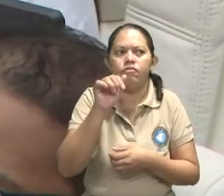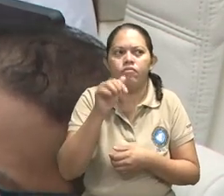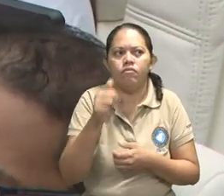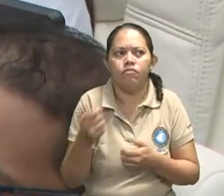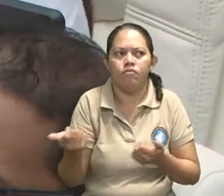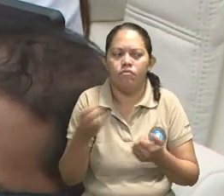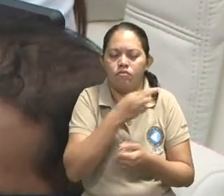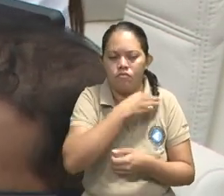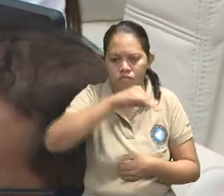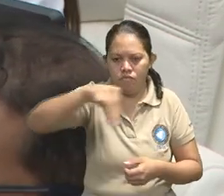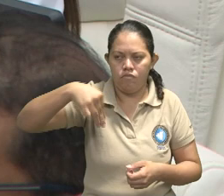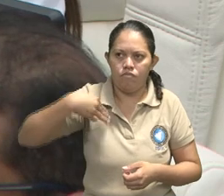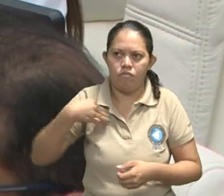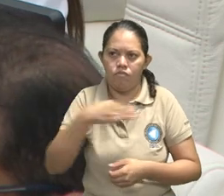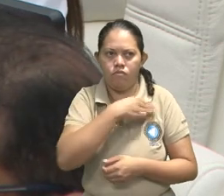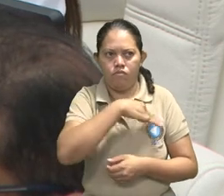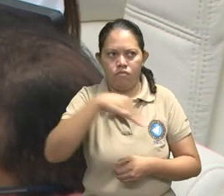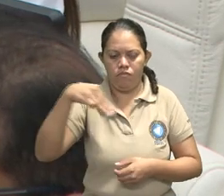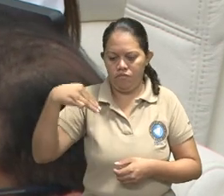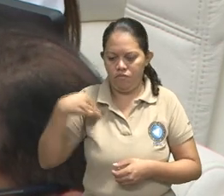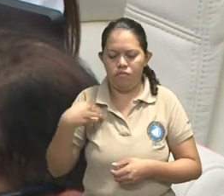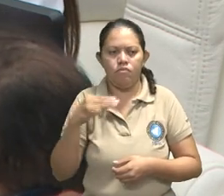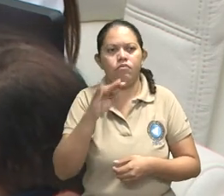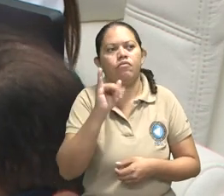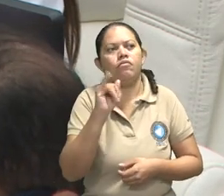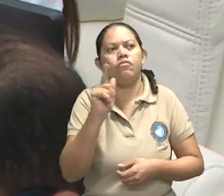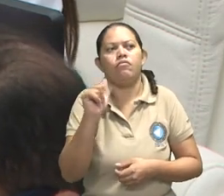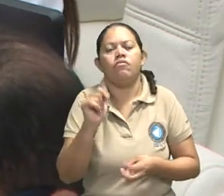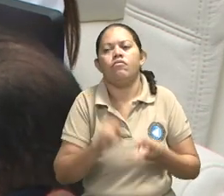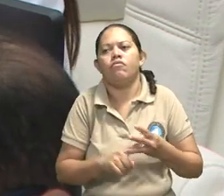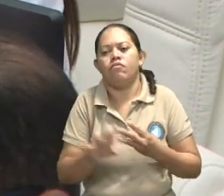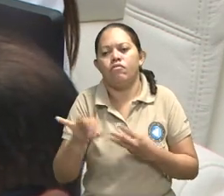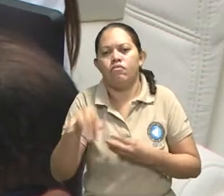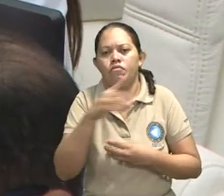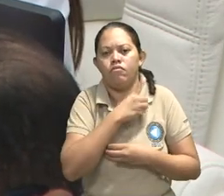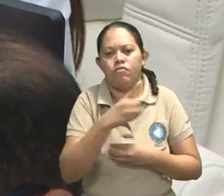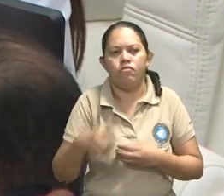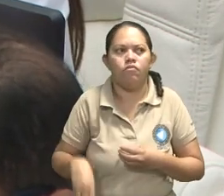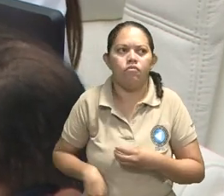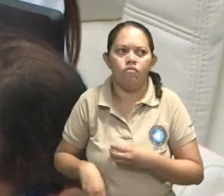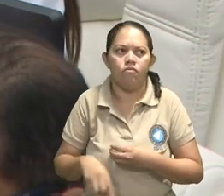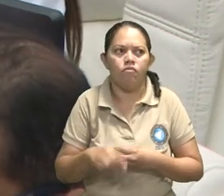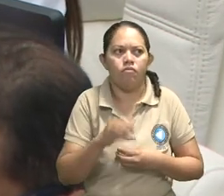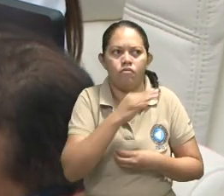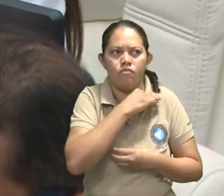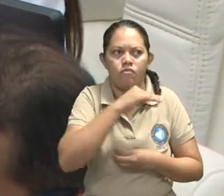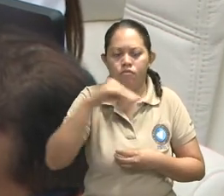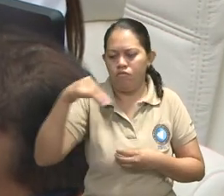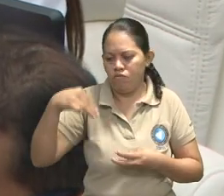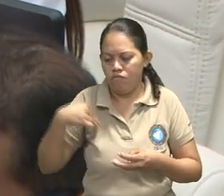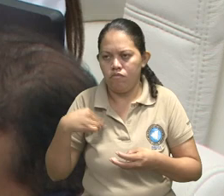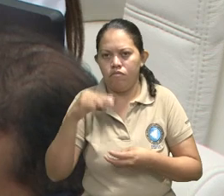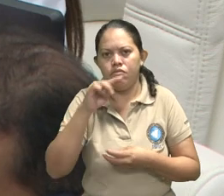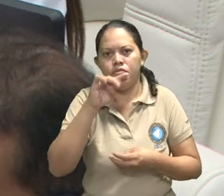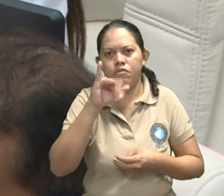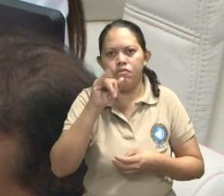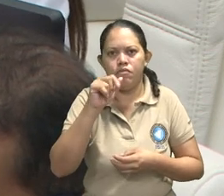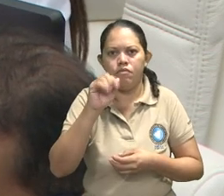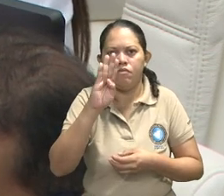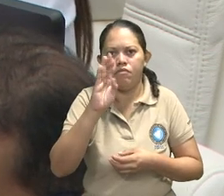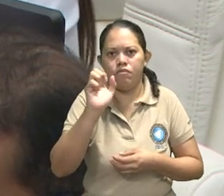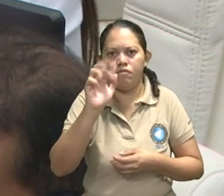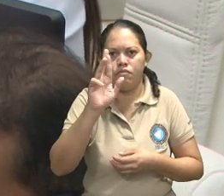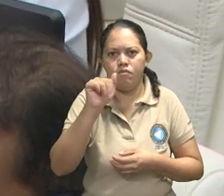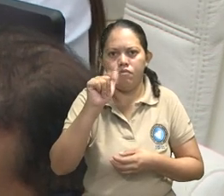miembro, diputado Osorno Coleman Salomón, miembro, diputado Juan Ramón Mesa Romero, miembro, diputada Berta